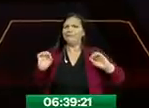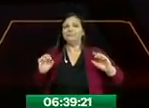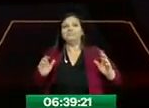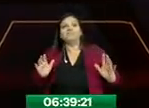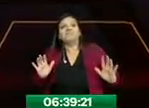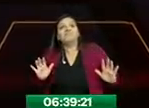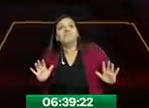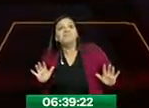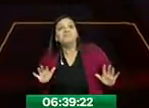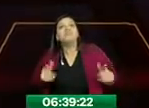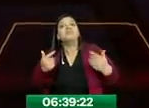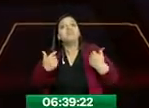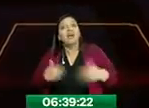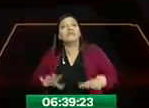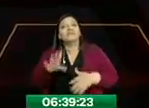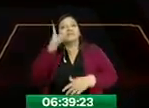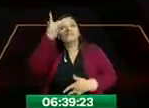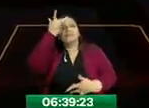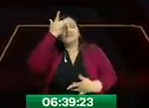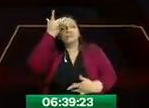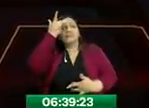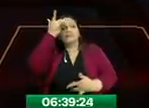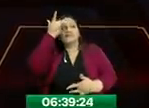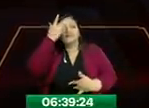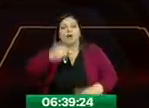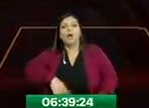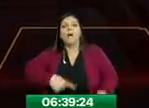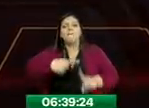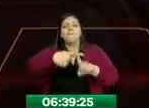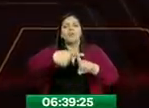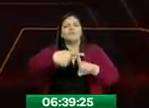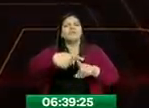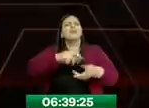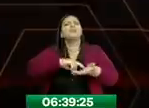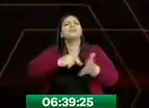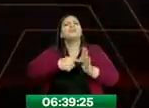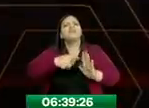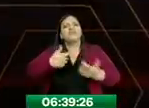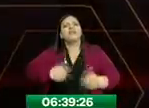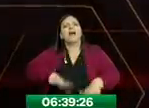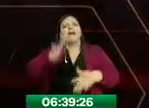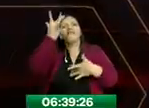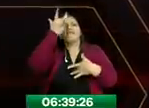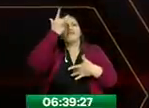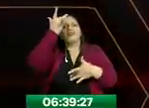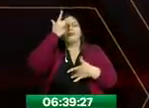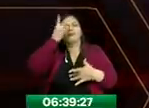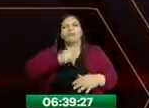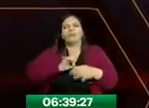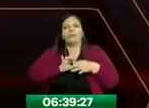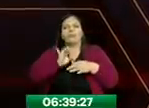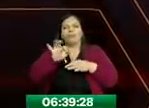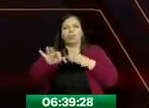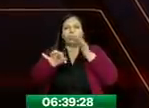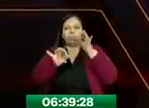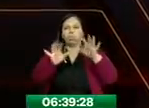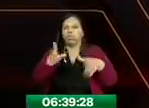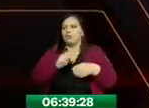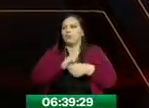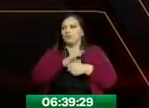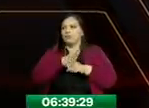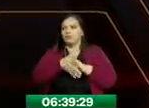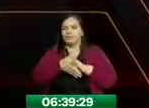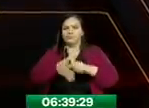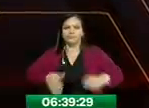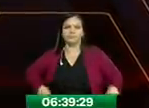mundial. Ahí está el técnico del Flamengo, que ha dado positivo del COVID-19. A propósito de aquello, recordemos que